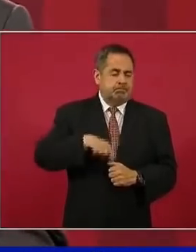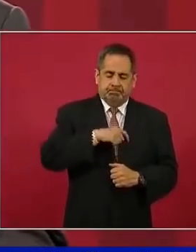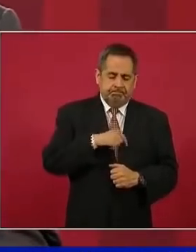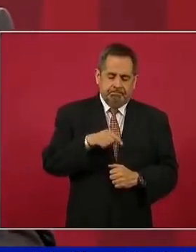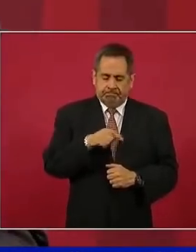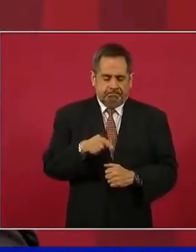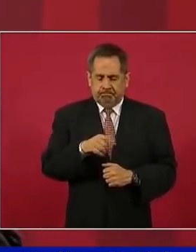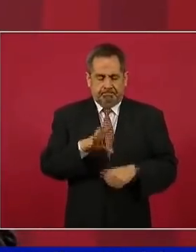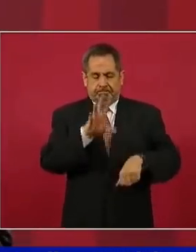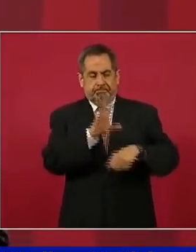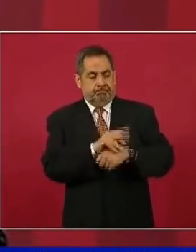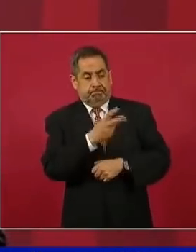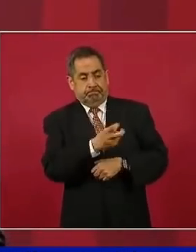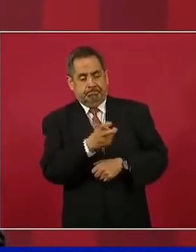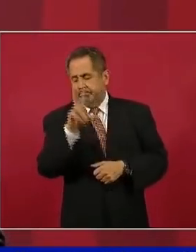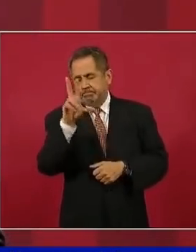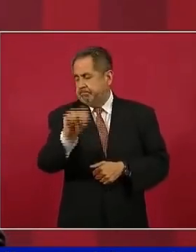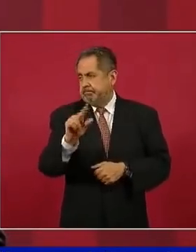eso,